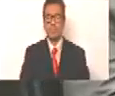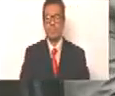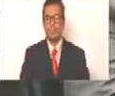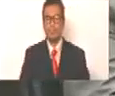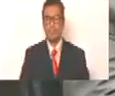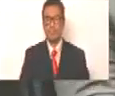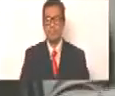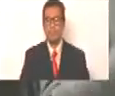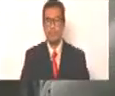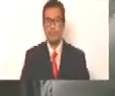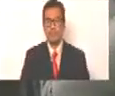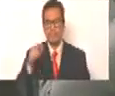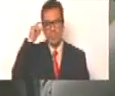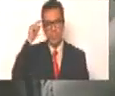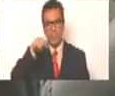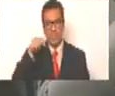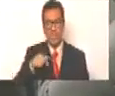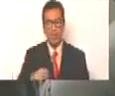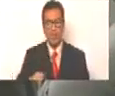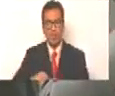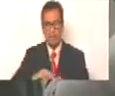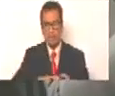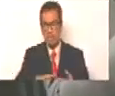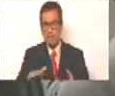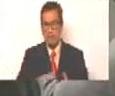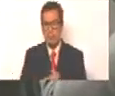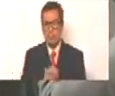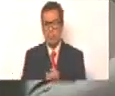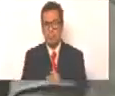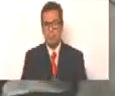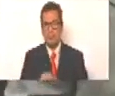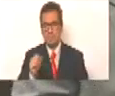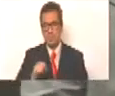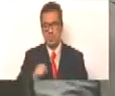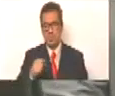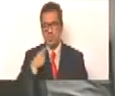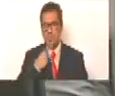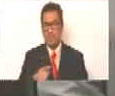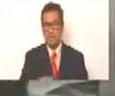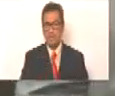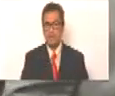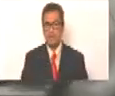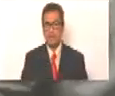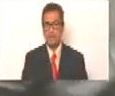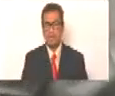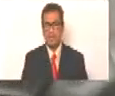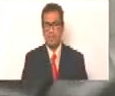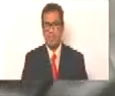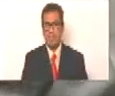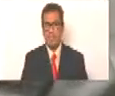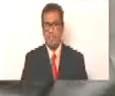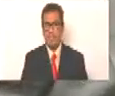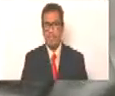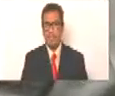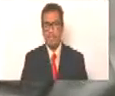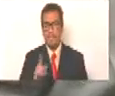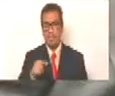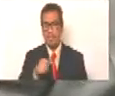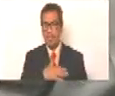Hoy desde estas tierras, compañeros, compañeras, sí somos una amenaza inusual. Claro que lo somos. ¿Y quién dijo que